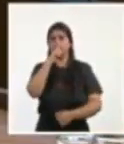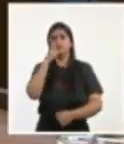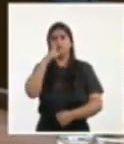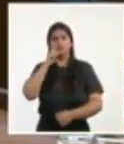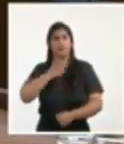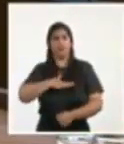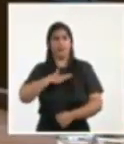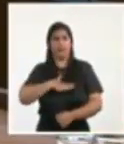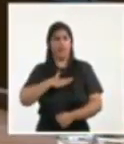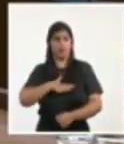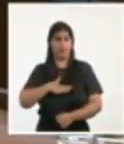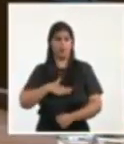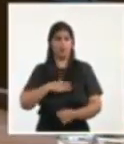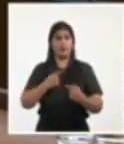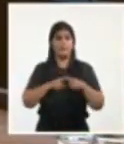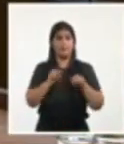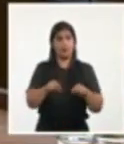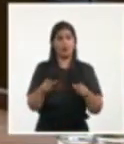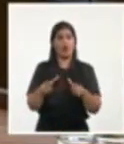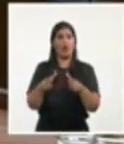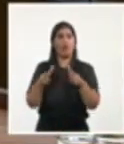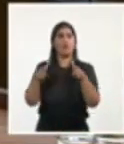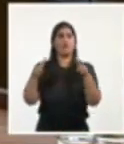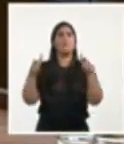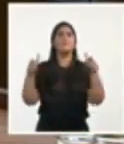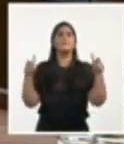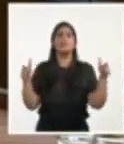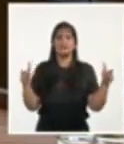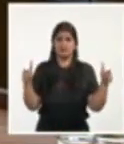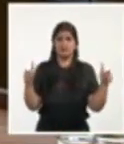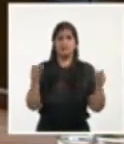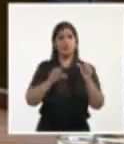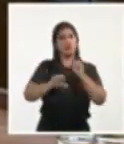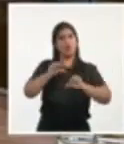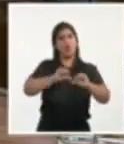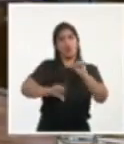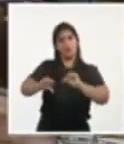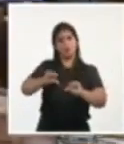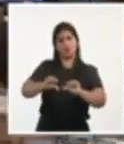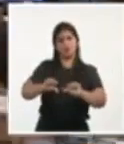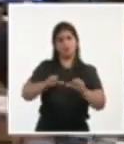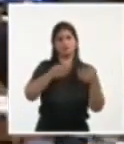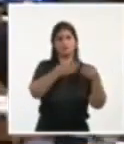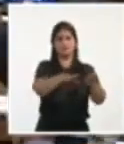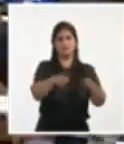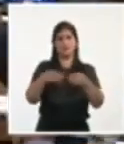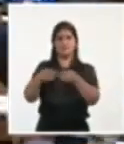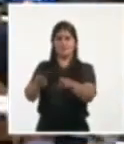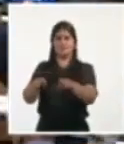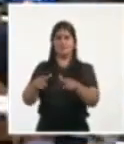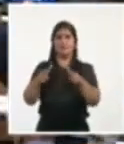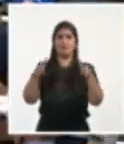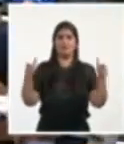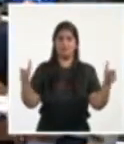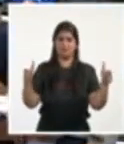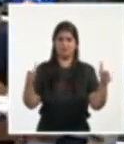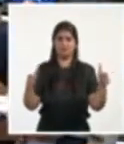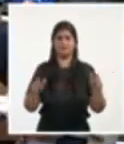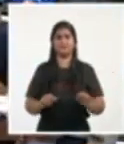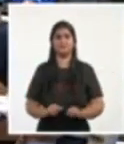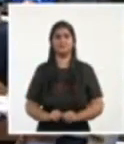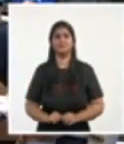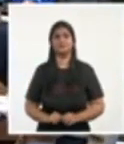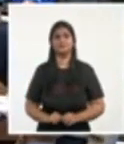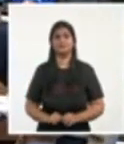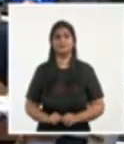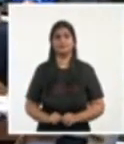el diagnóstico de COVID, lo que nos atrasaba en el tratamiento. Es por eso que se tomó esa decisión, se aprobó en el